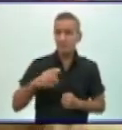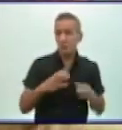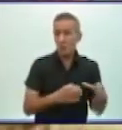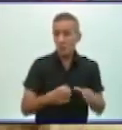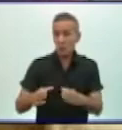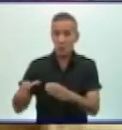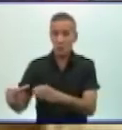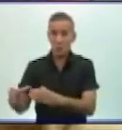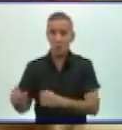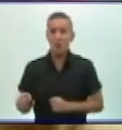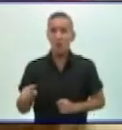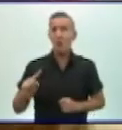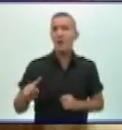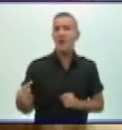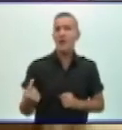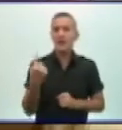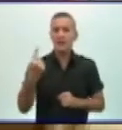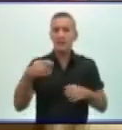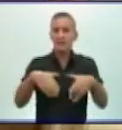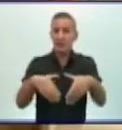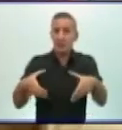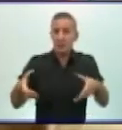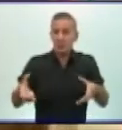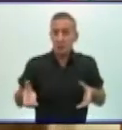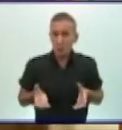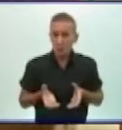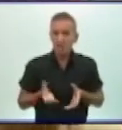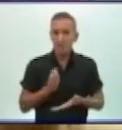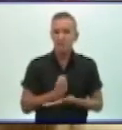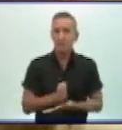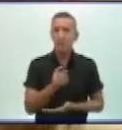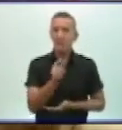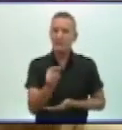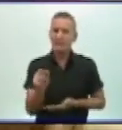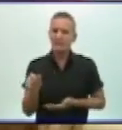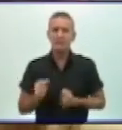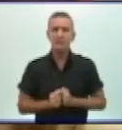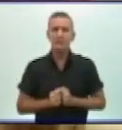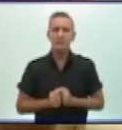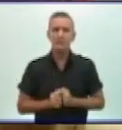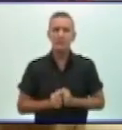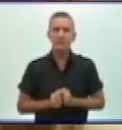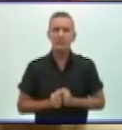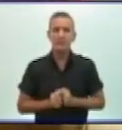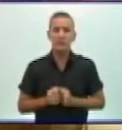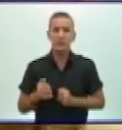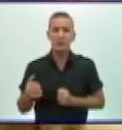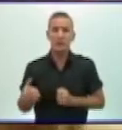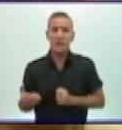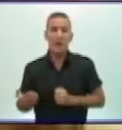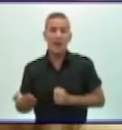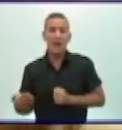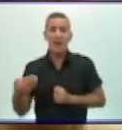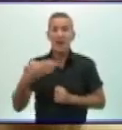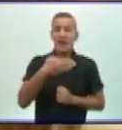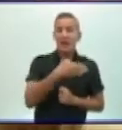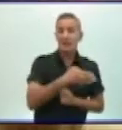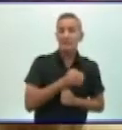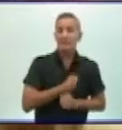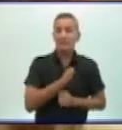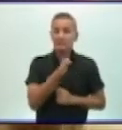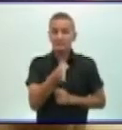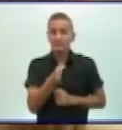primer Congreso Nacional de Estudiantes. Y para esto, Mella hace viajes por las 6 provincias del país y logra que delegados de las